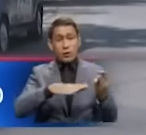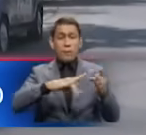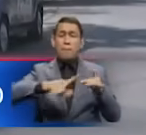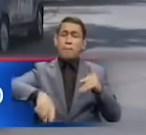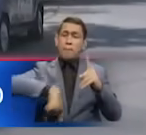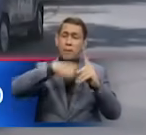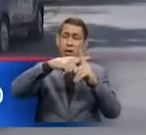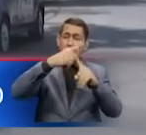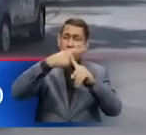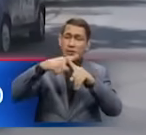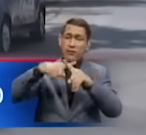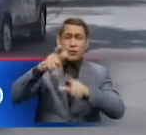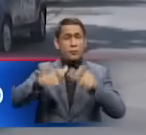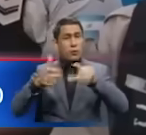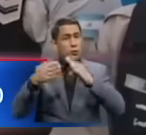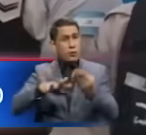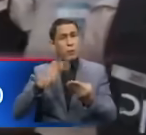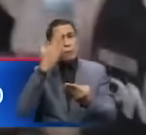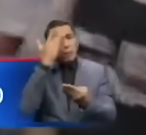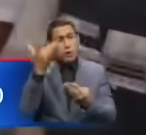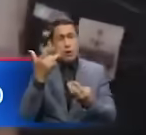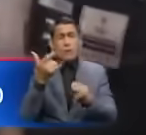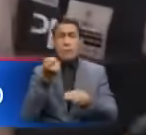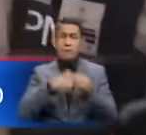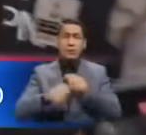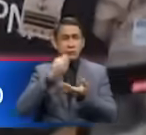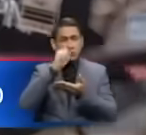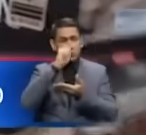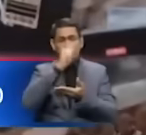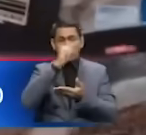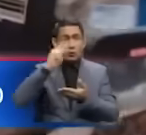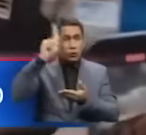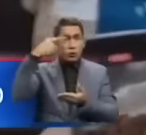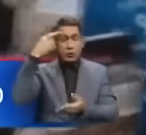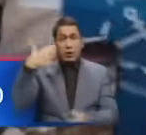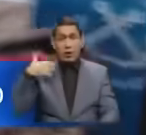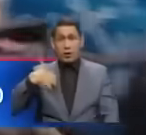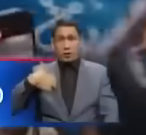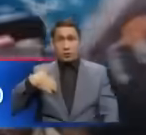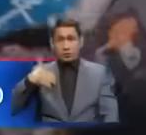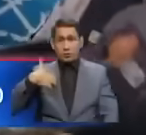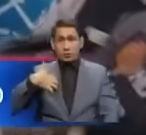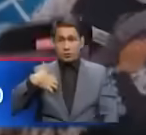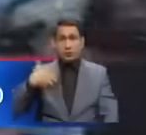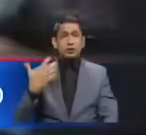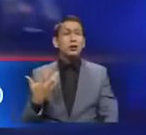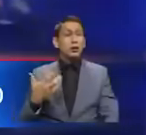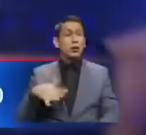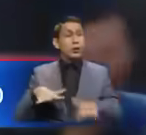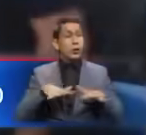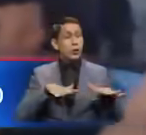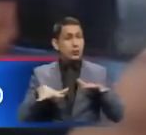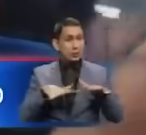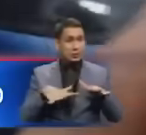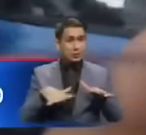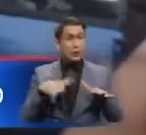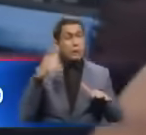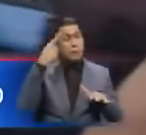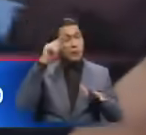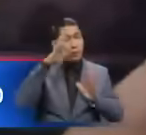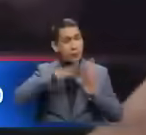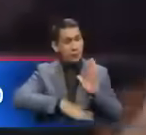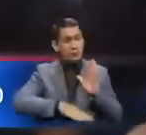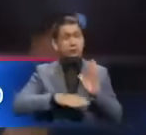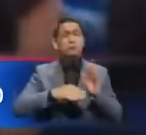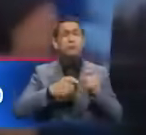con el narcotráfico. En respuesta, el gobierno argentino anunció una operación para desplegar fuerzas federales con el fin de combatir el narcotráfico